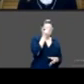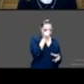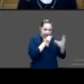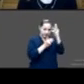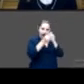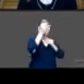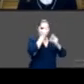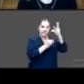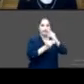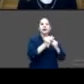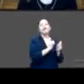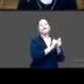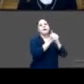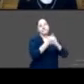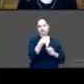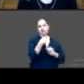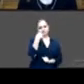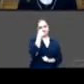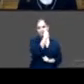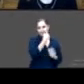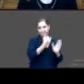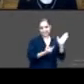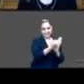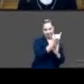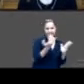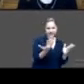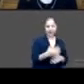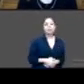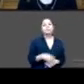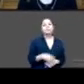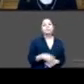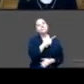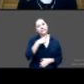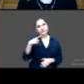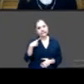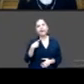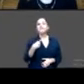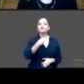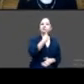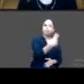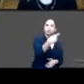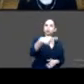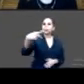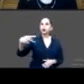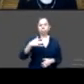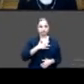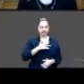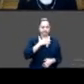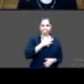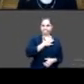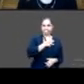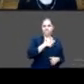capacidades. Y, por lo tanto, también interfiere la perspectiva de juventudes. Esta perspectiva de juventudes, nos dice? Nos dice que no todas las juventudes somos